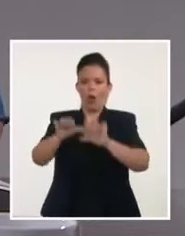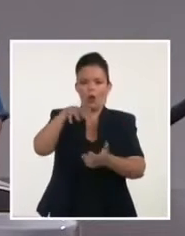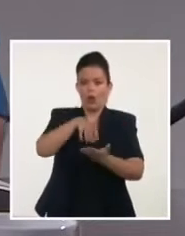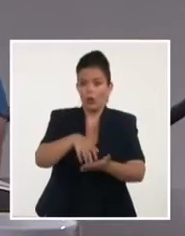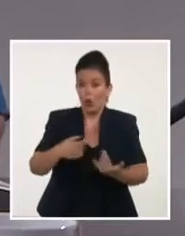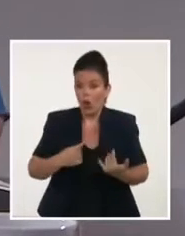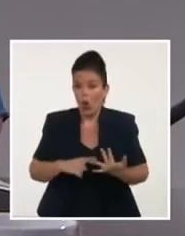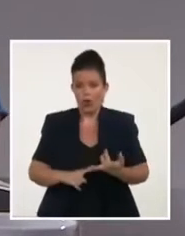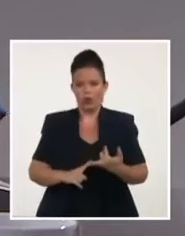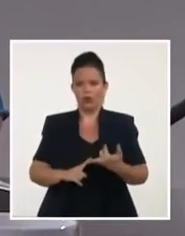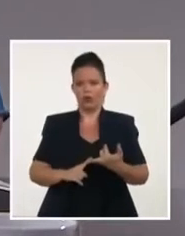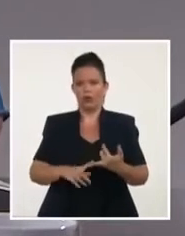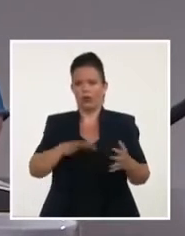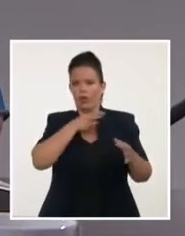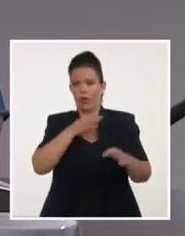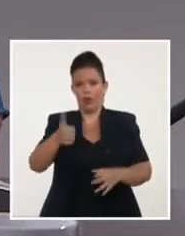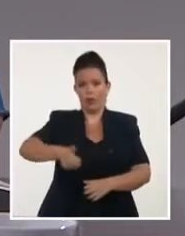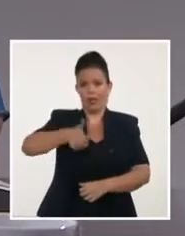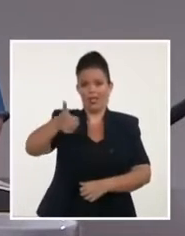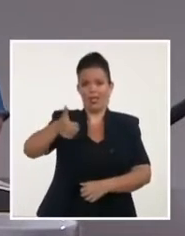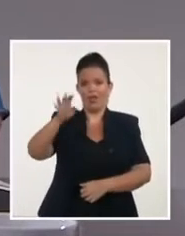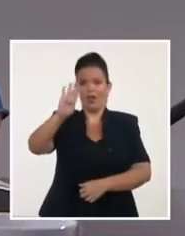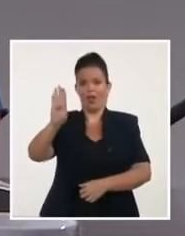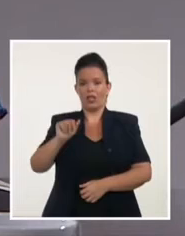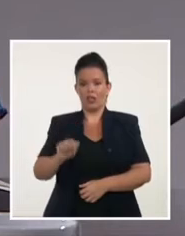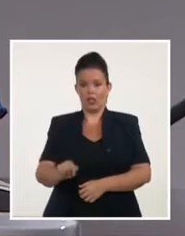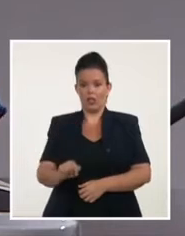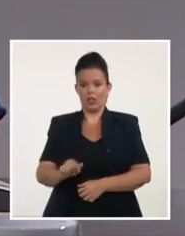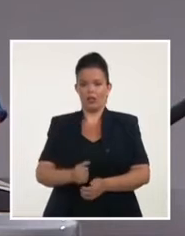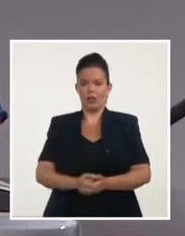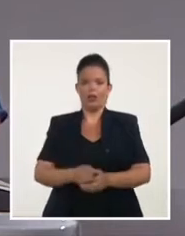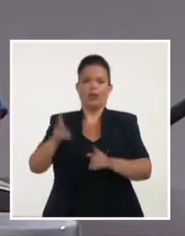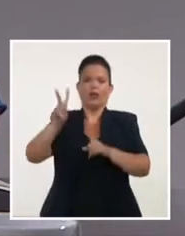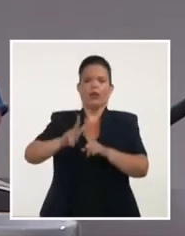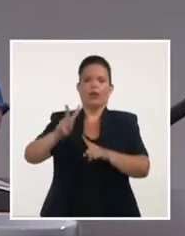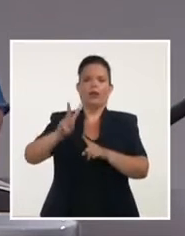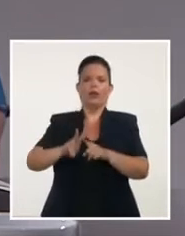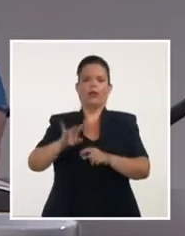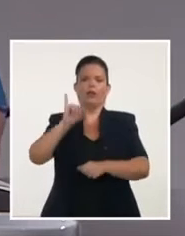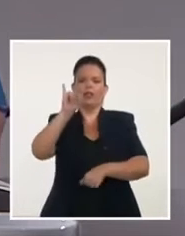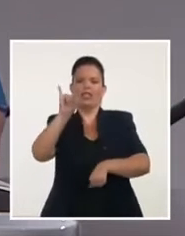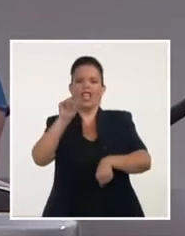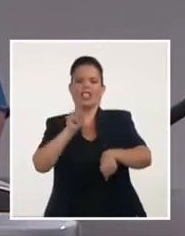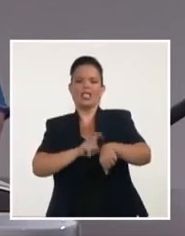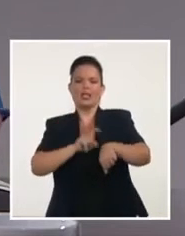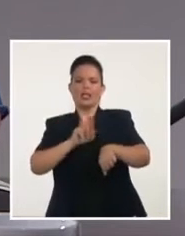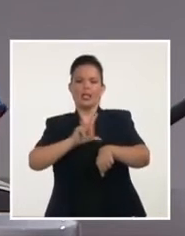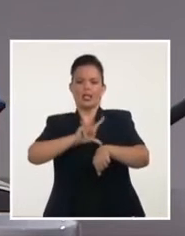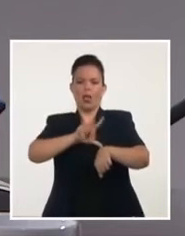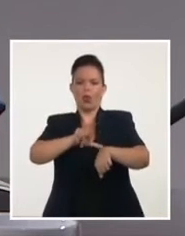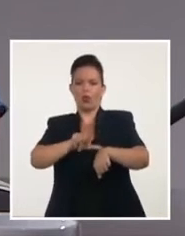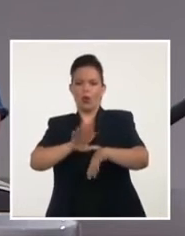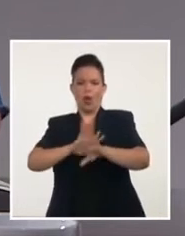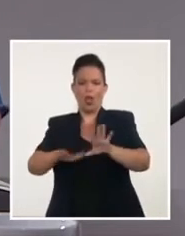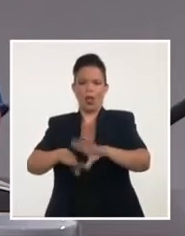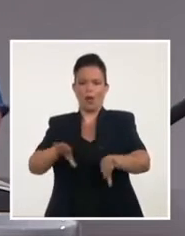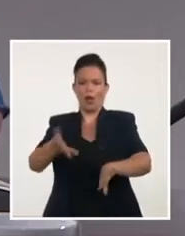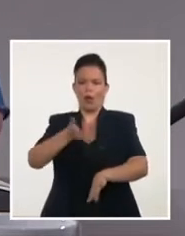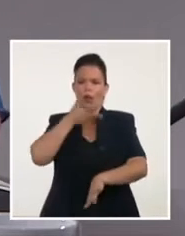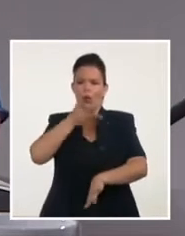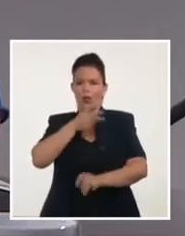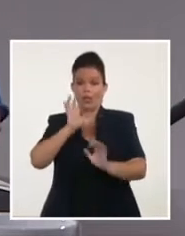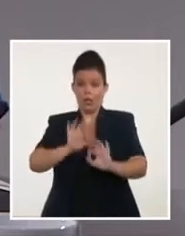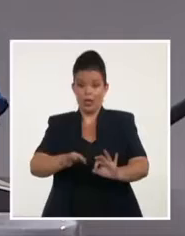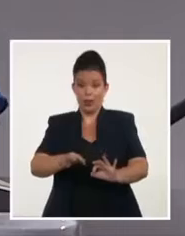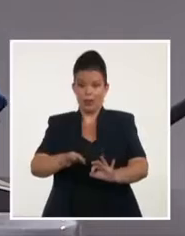6 segundos en la televisión de Brasil durante su campaña meteórica de 2 meses. Y siempre salía haciendo